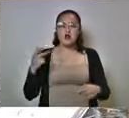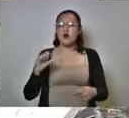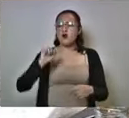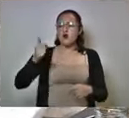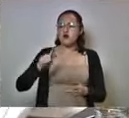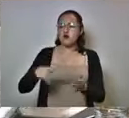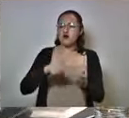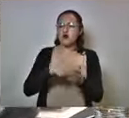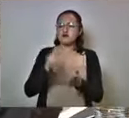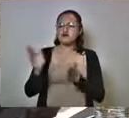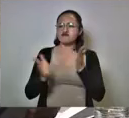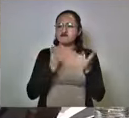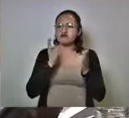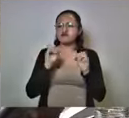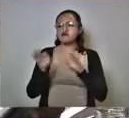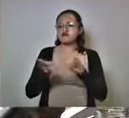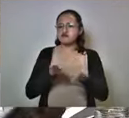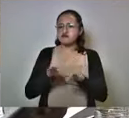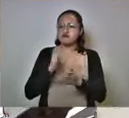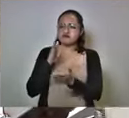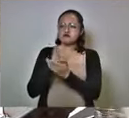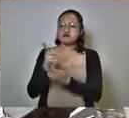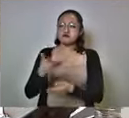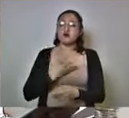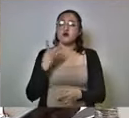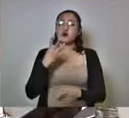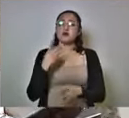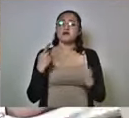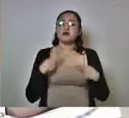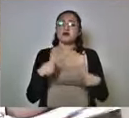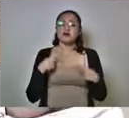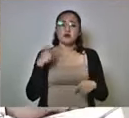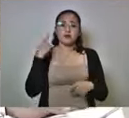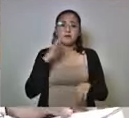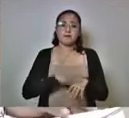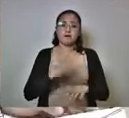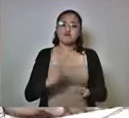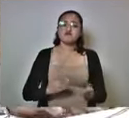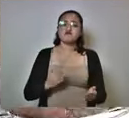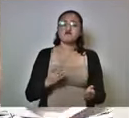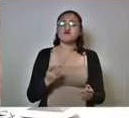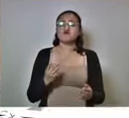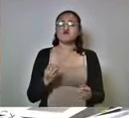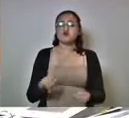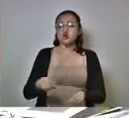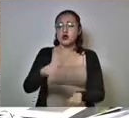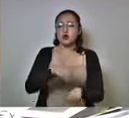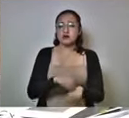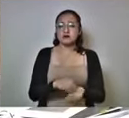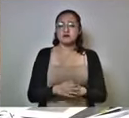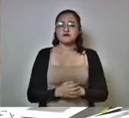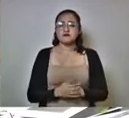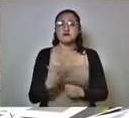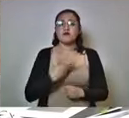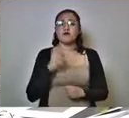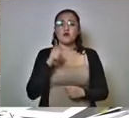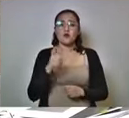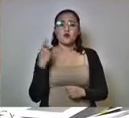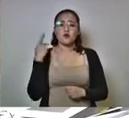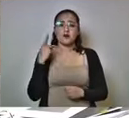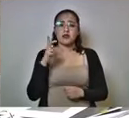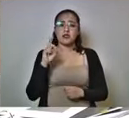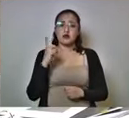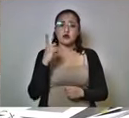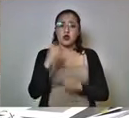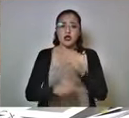en el extranjero, se suman 4 poblanos más a esta lista. Tenemos a un poblano de